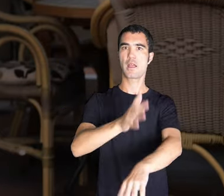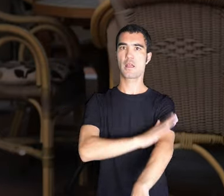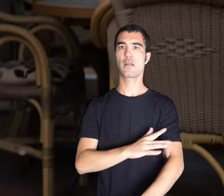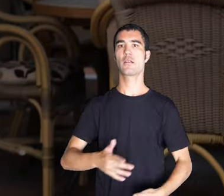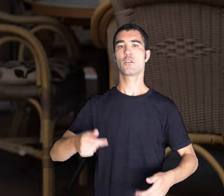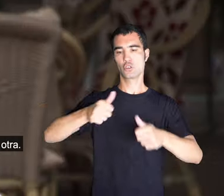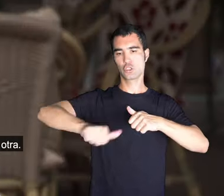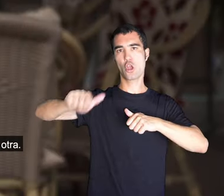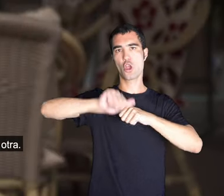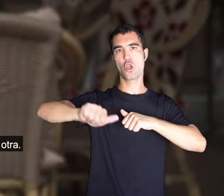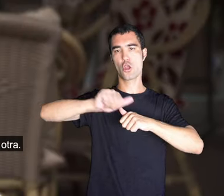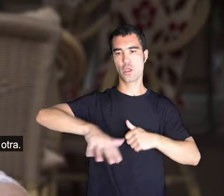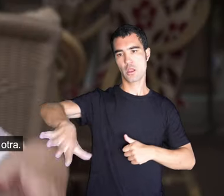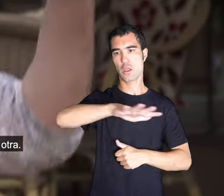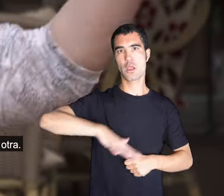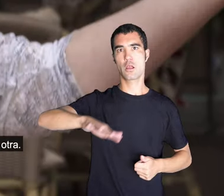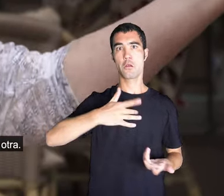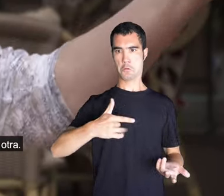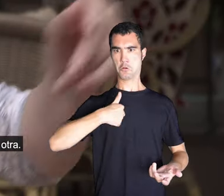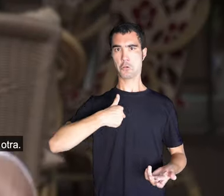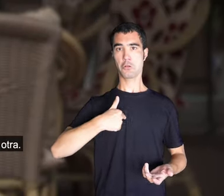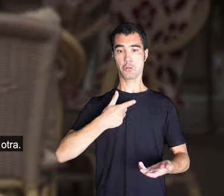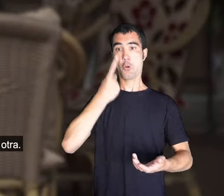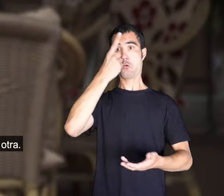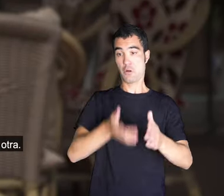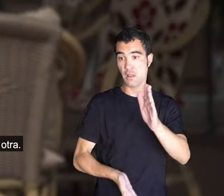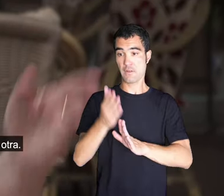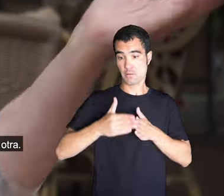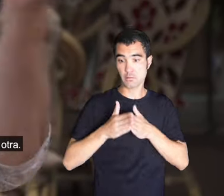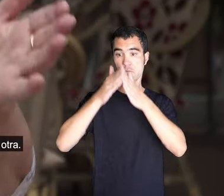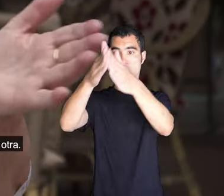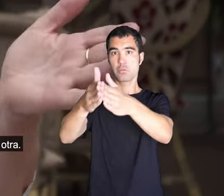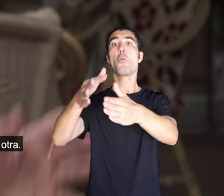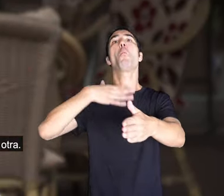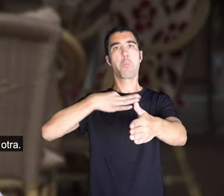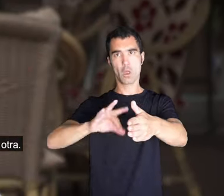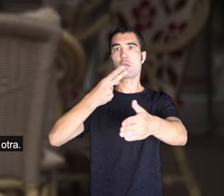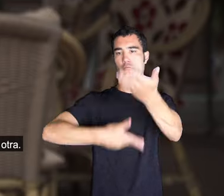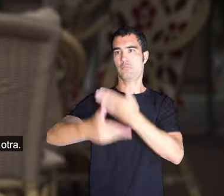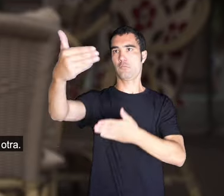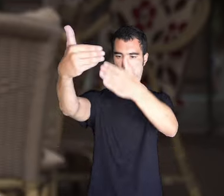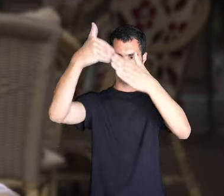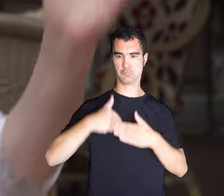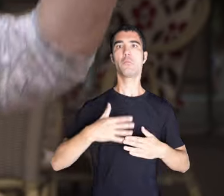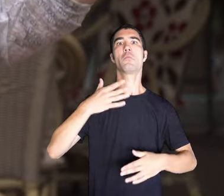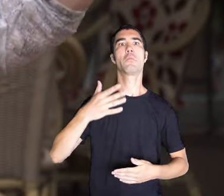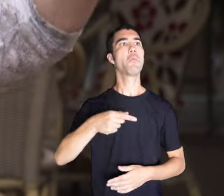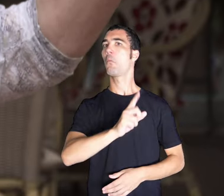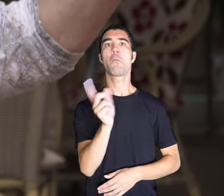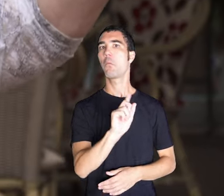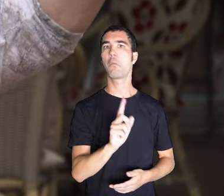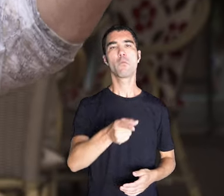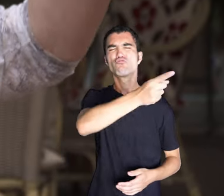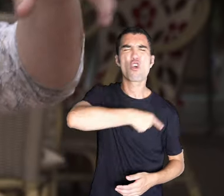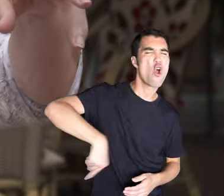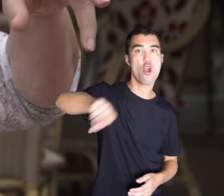el puerto de Sóller, cuando realmente ya habíamos sacado una barca y podíamos entrar otra. Bueno, aquí estaban al